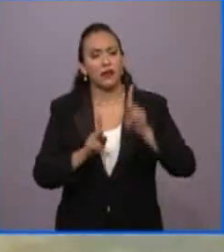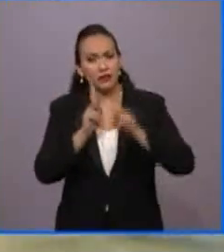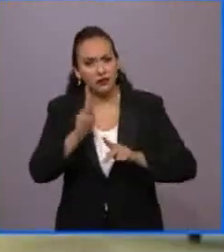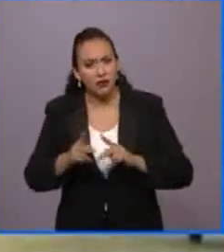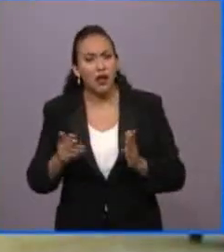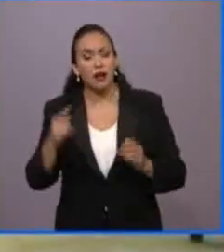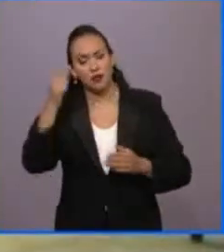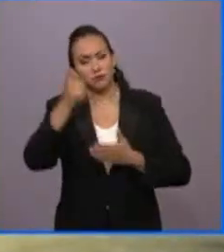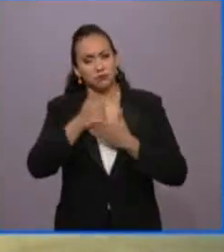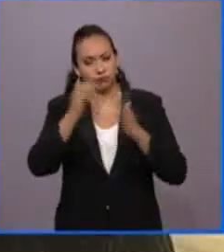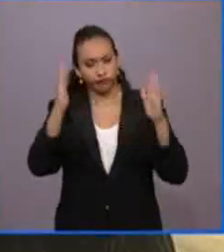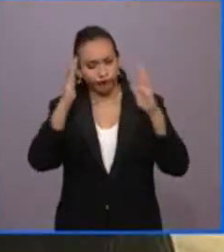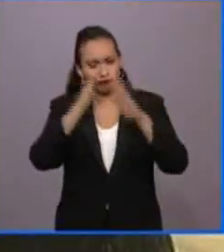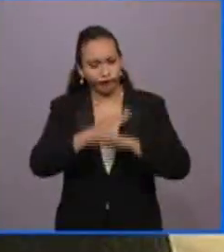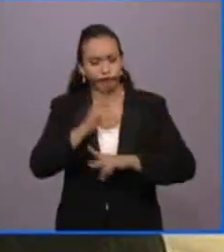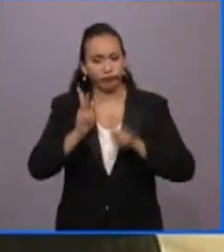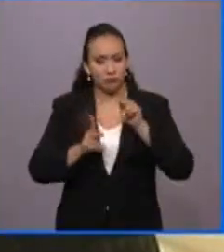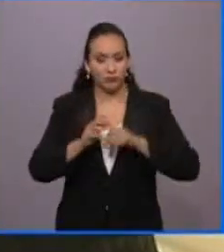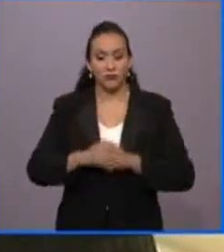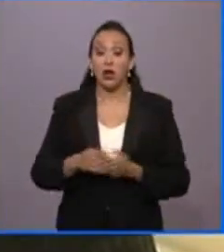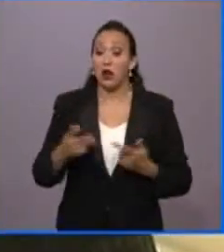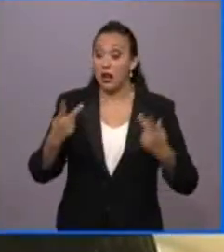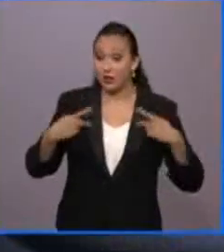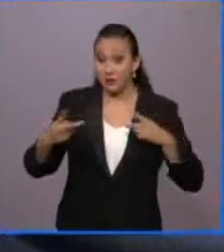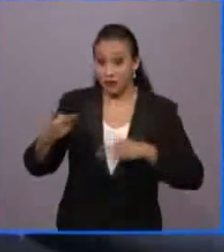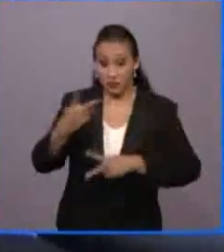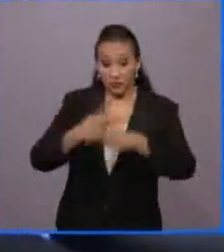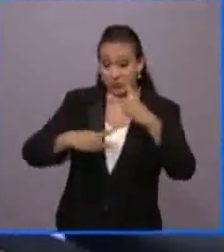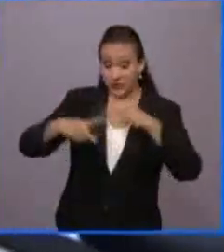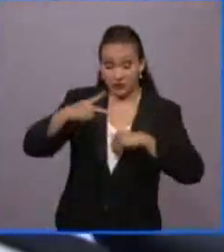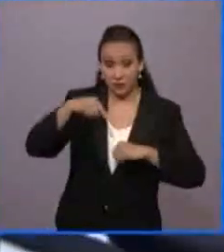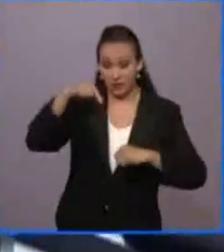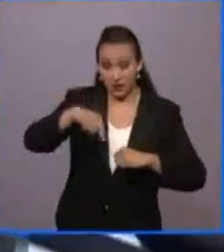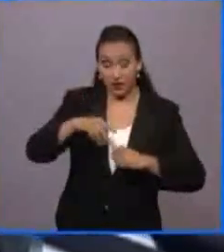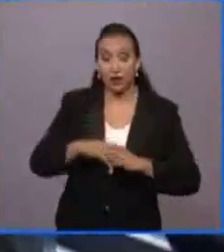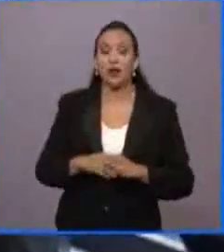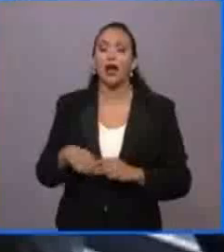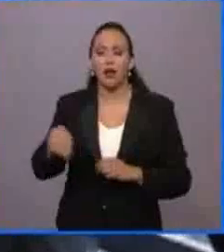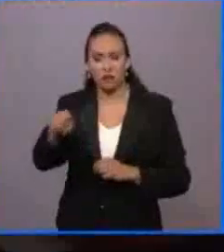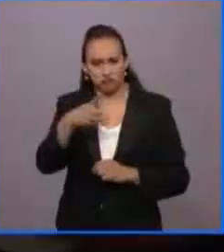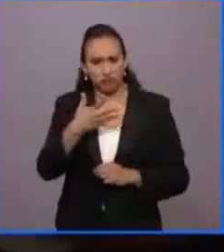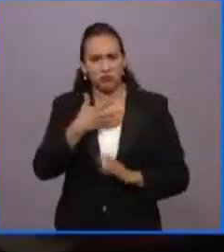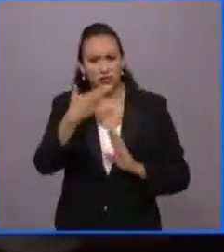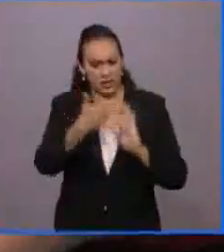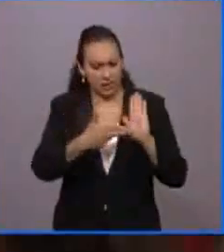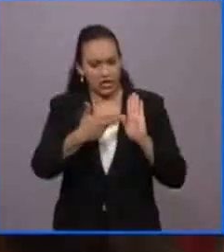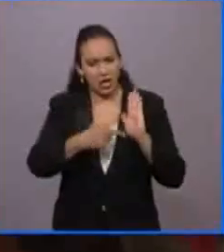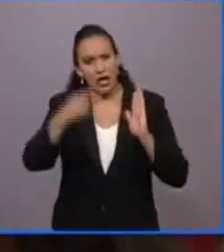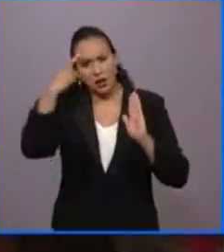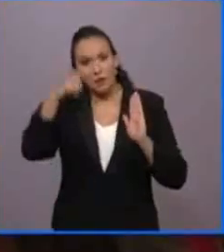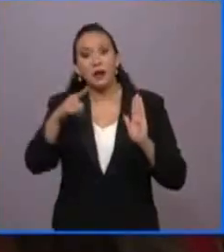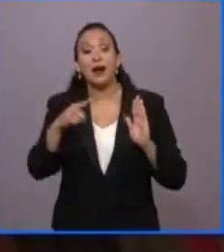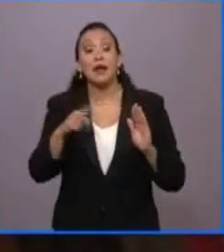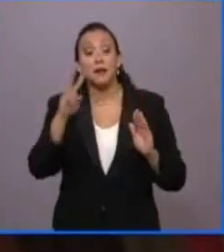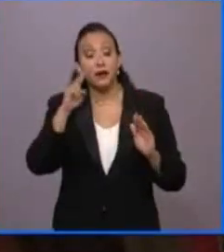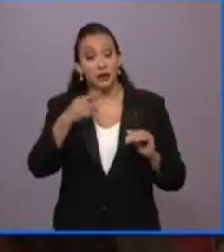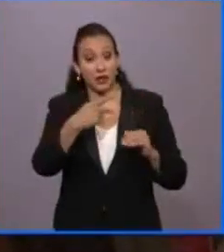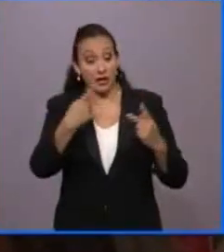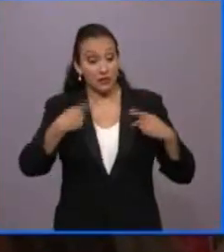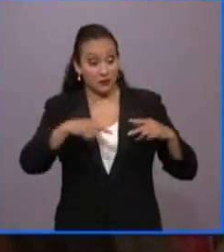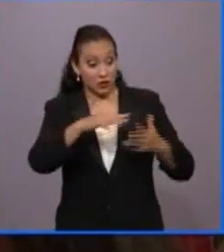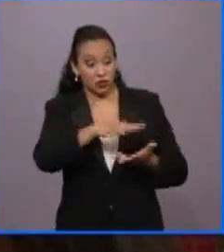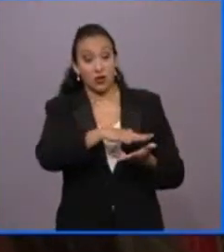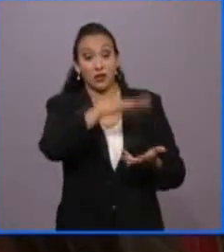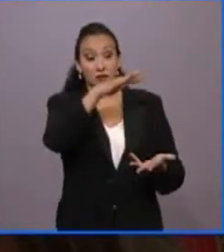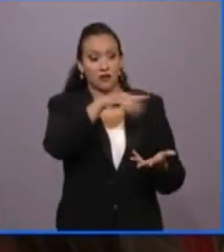convenio, pues además, los acreedores ausentes y disidentes del convenio cuentan con herramientas para asegurarse que los acreedores